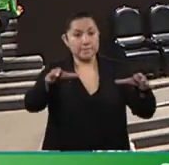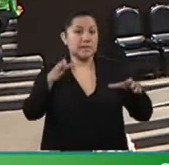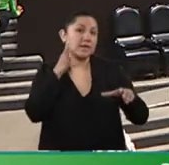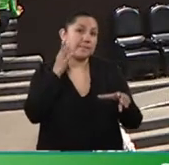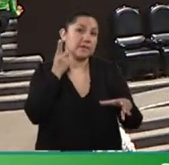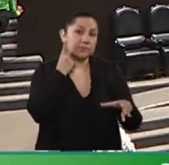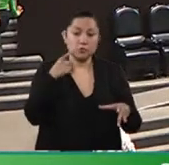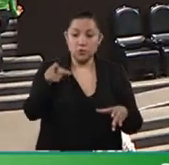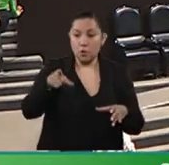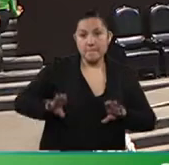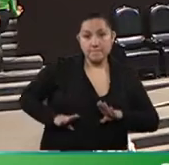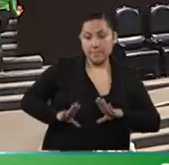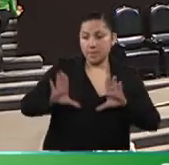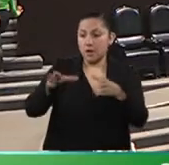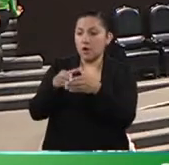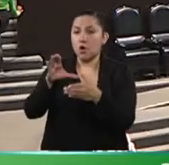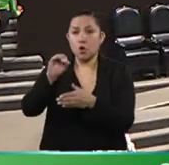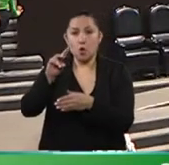leyes centralistas